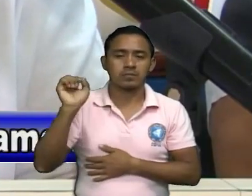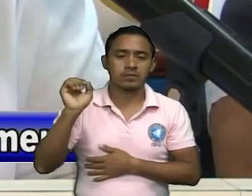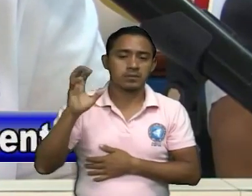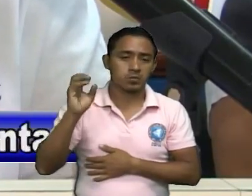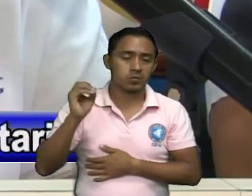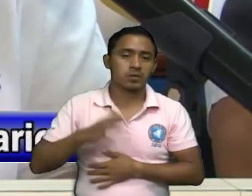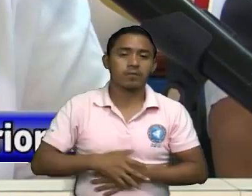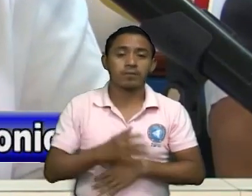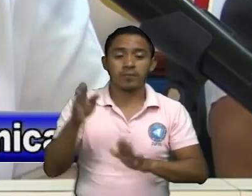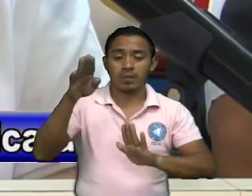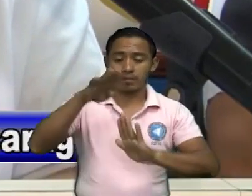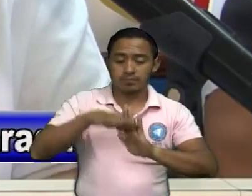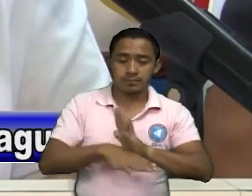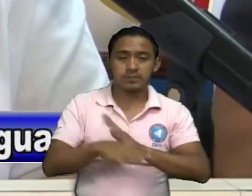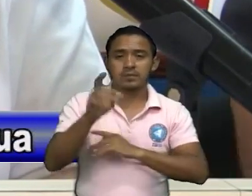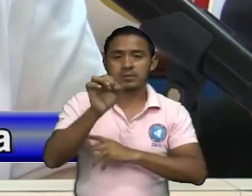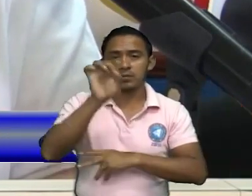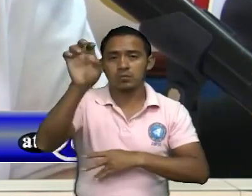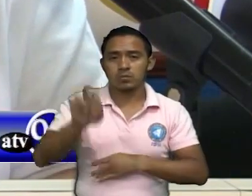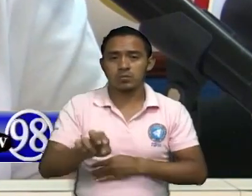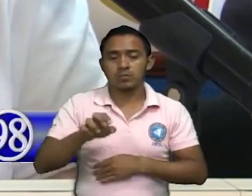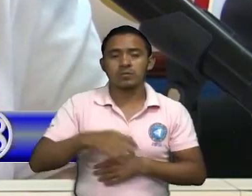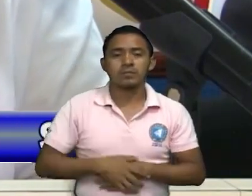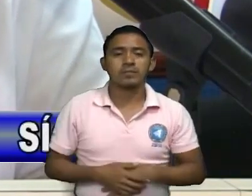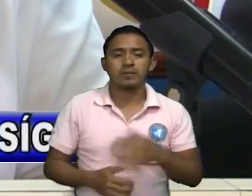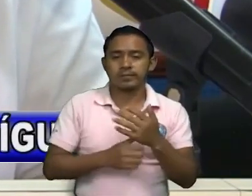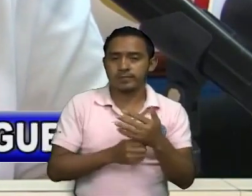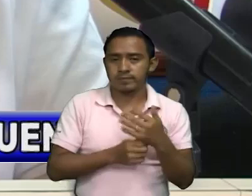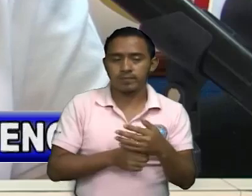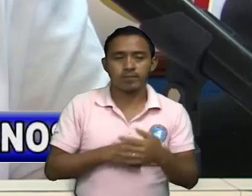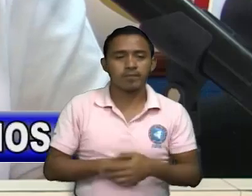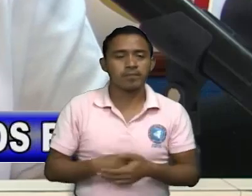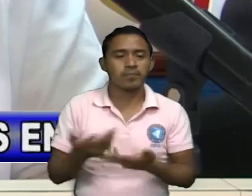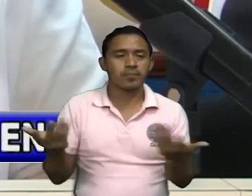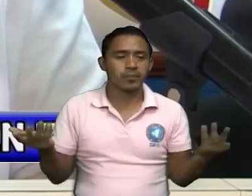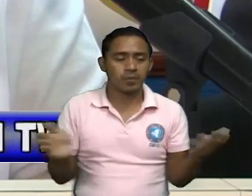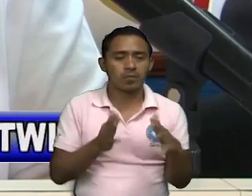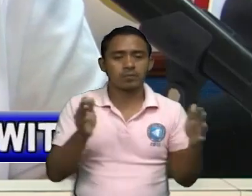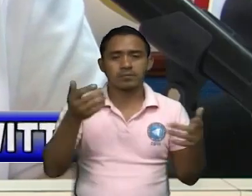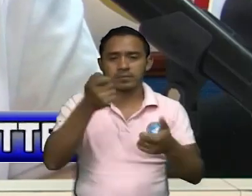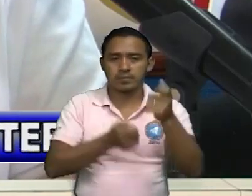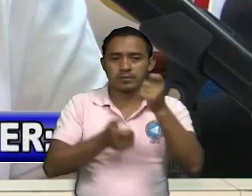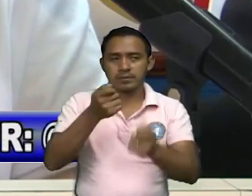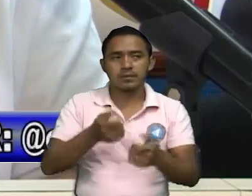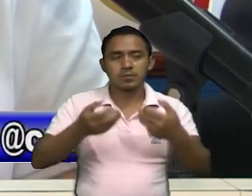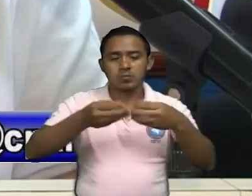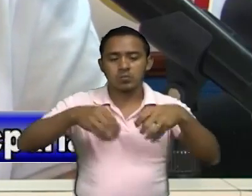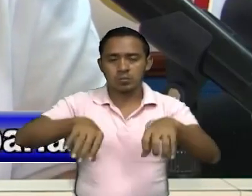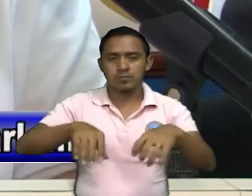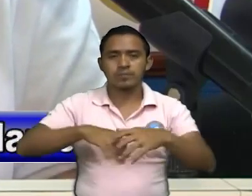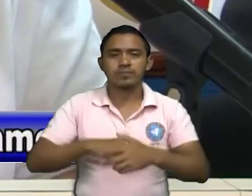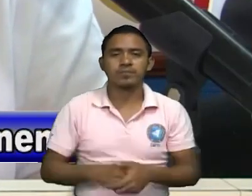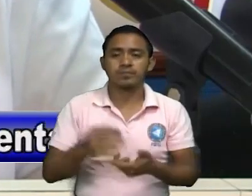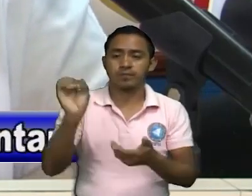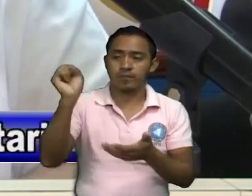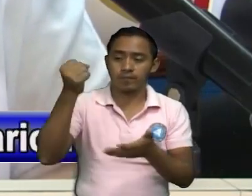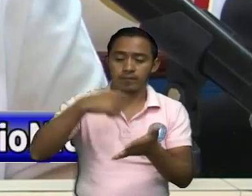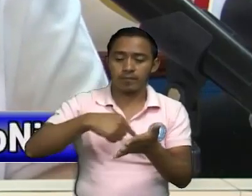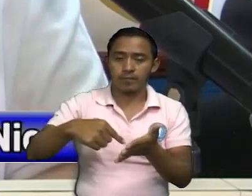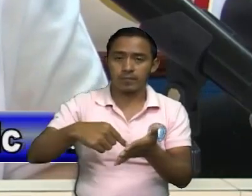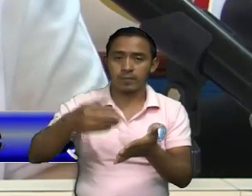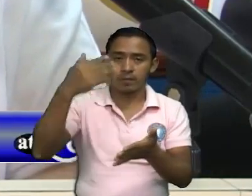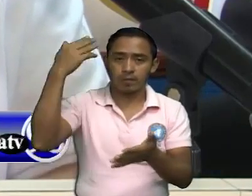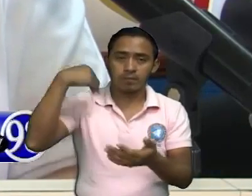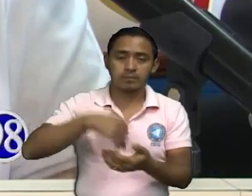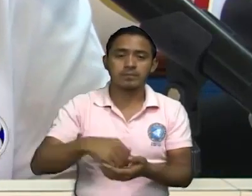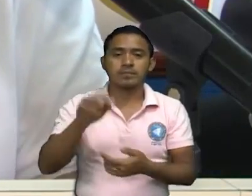449.50. Hay una disminución de 10 córdobas en la carne. En el caso de los lácteos y huevos, la semana pasada tendríamos